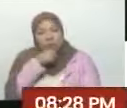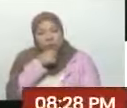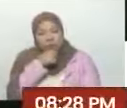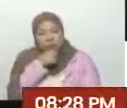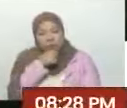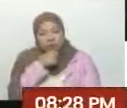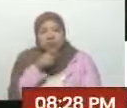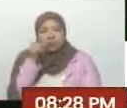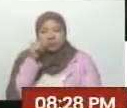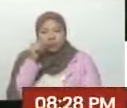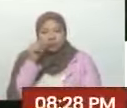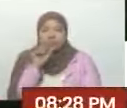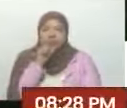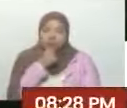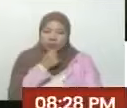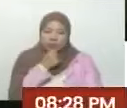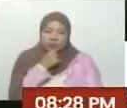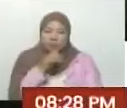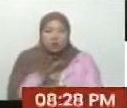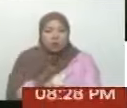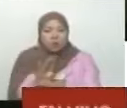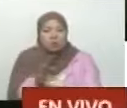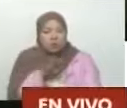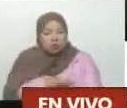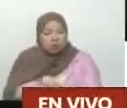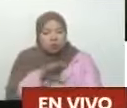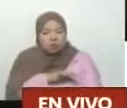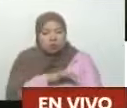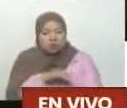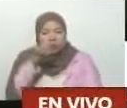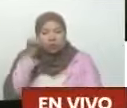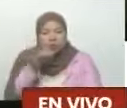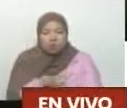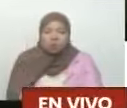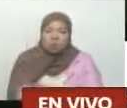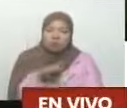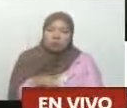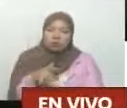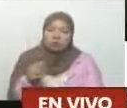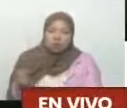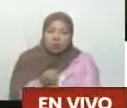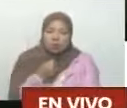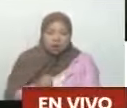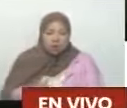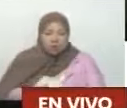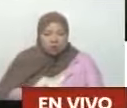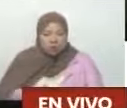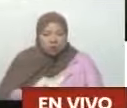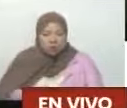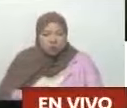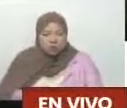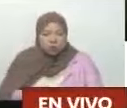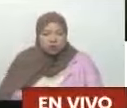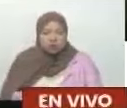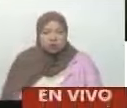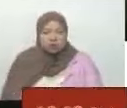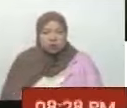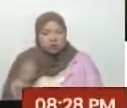las abuelas, con la protección social del pueblo, con su esfuerzo que han venido